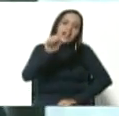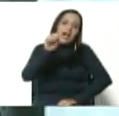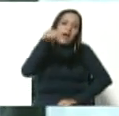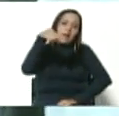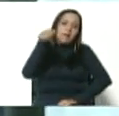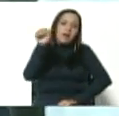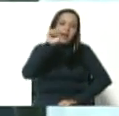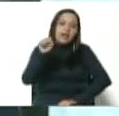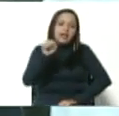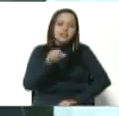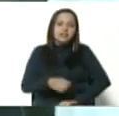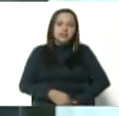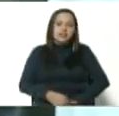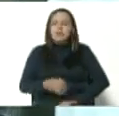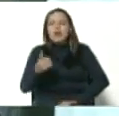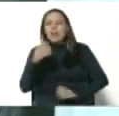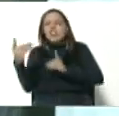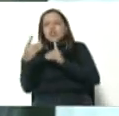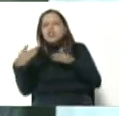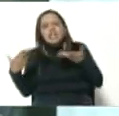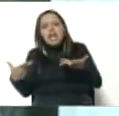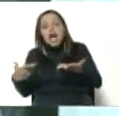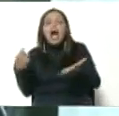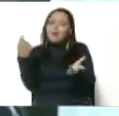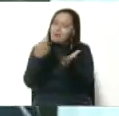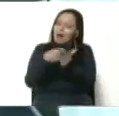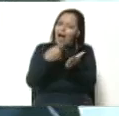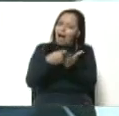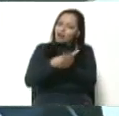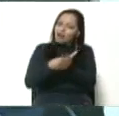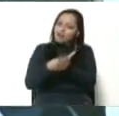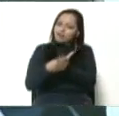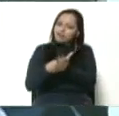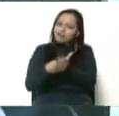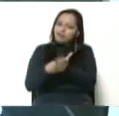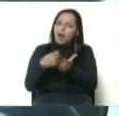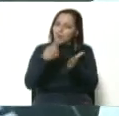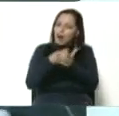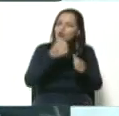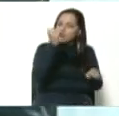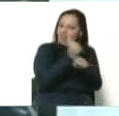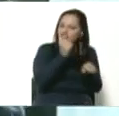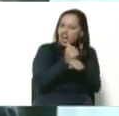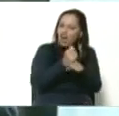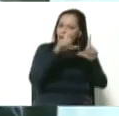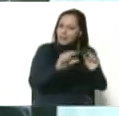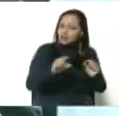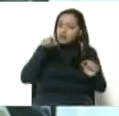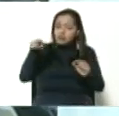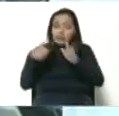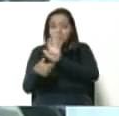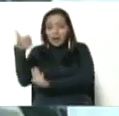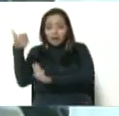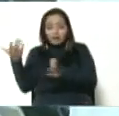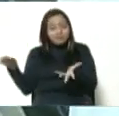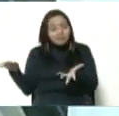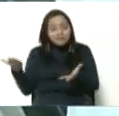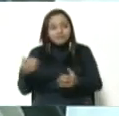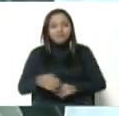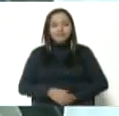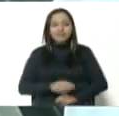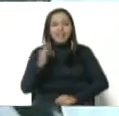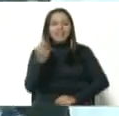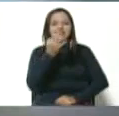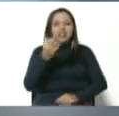Los salarios y las ganancias. Las ganancias capitalistas y los salarios de los trabajadores y trabajadoras. Tres,